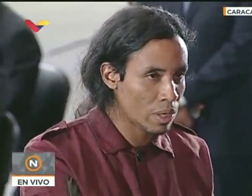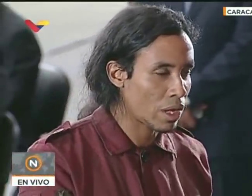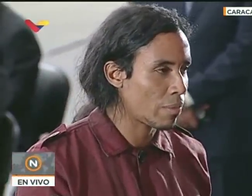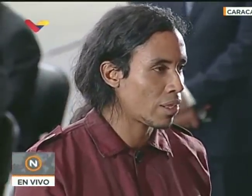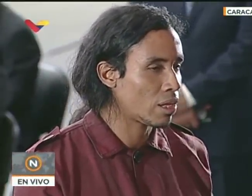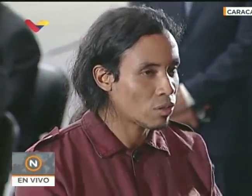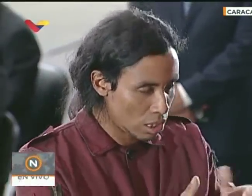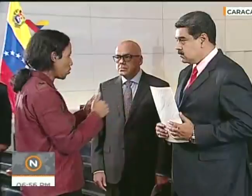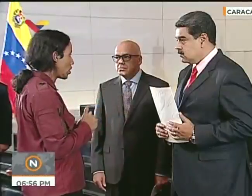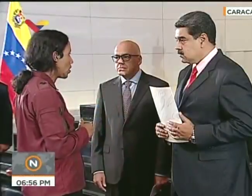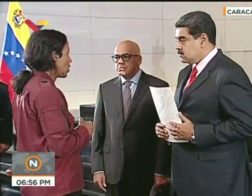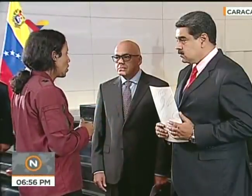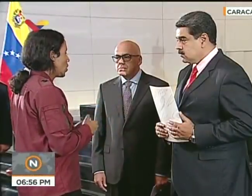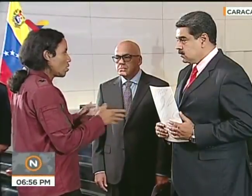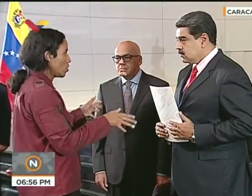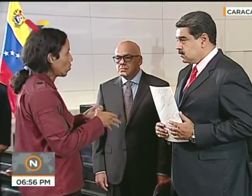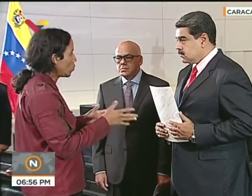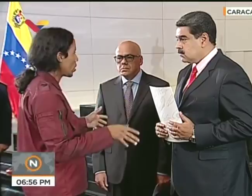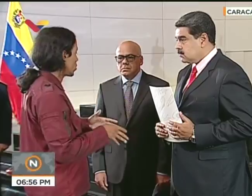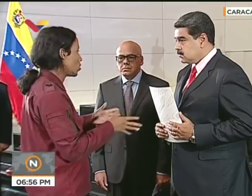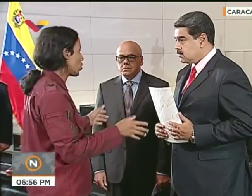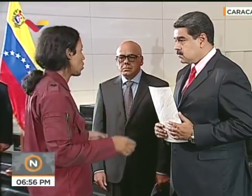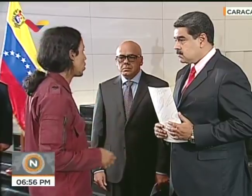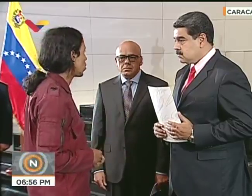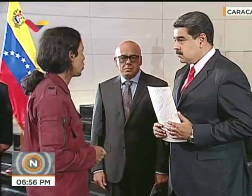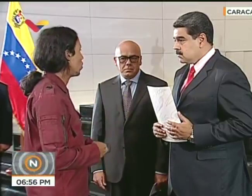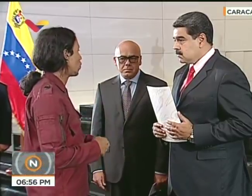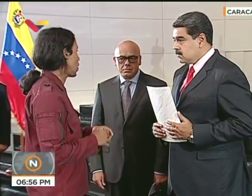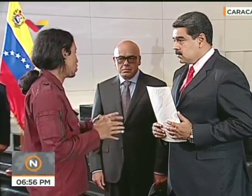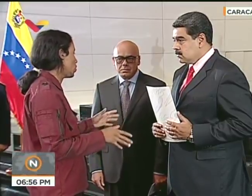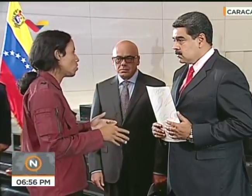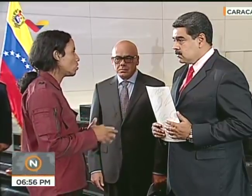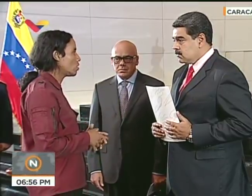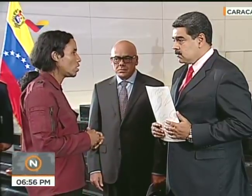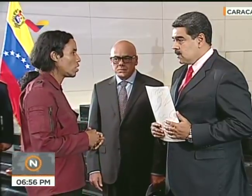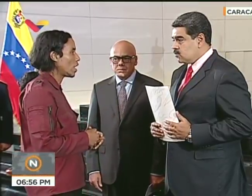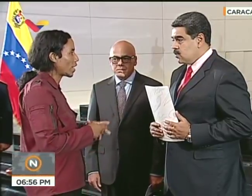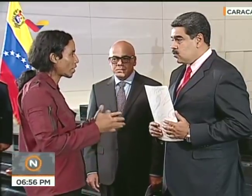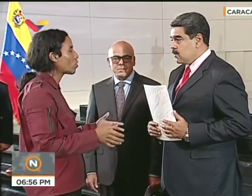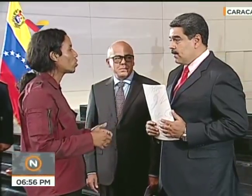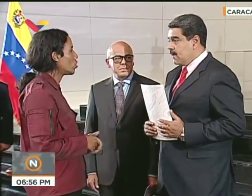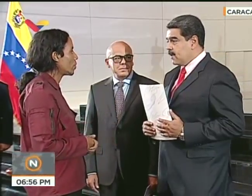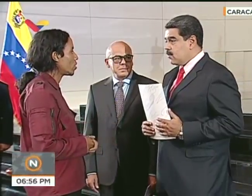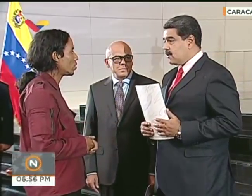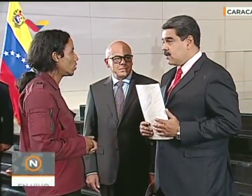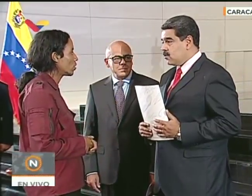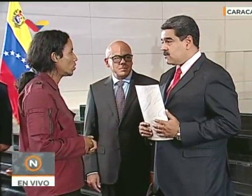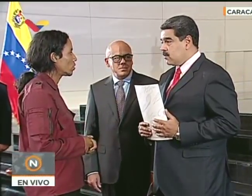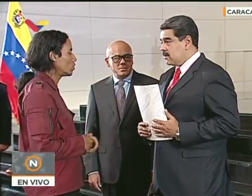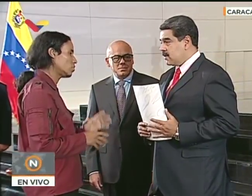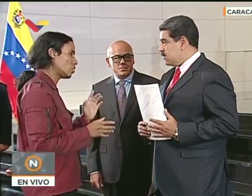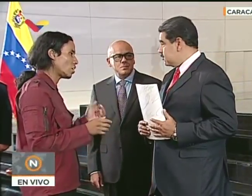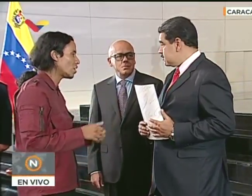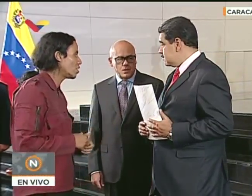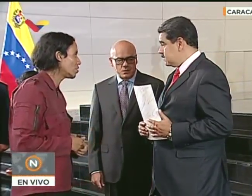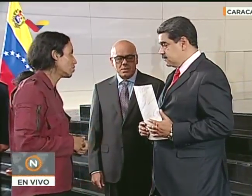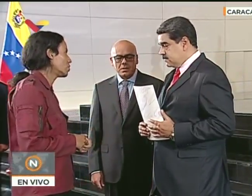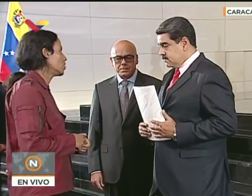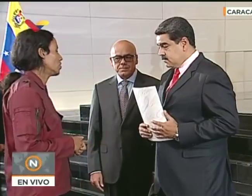nuestro país. La conversación, el diálogo entre el galardonado y las